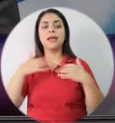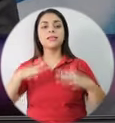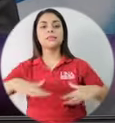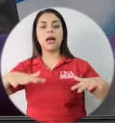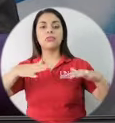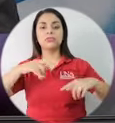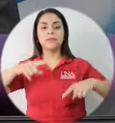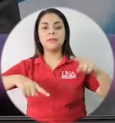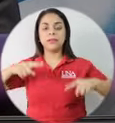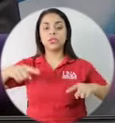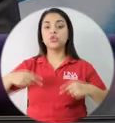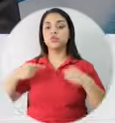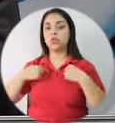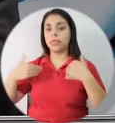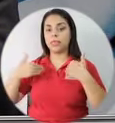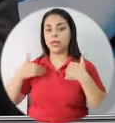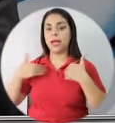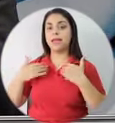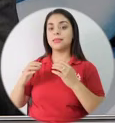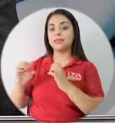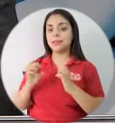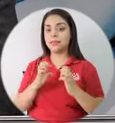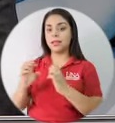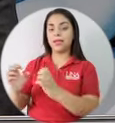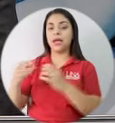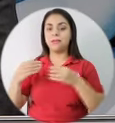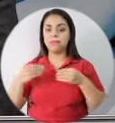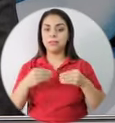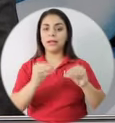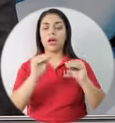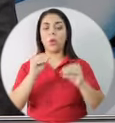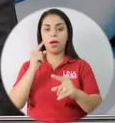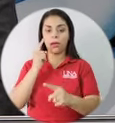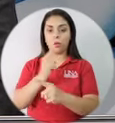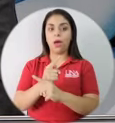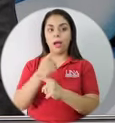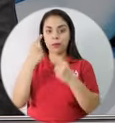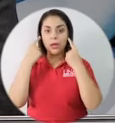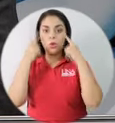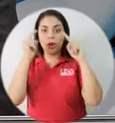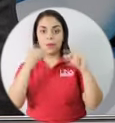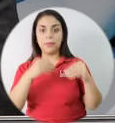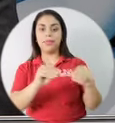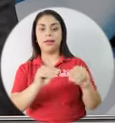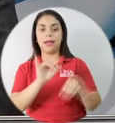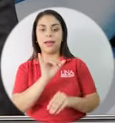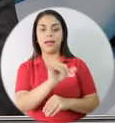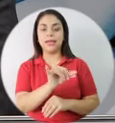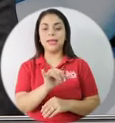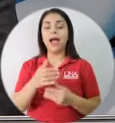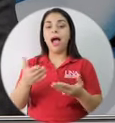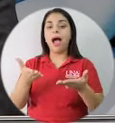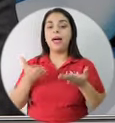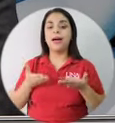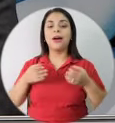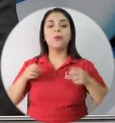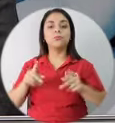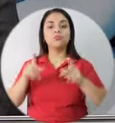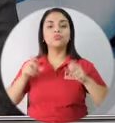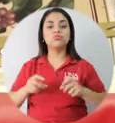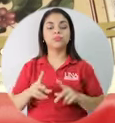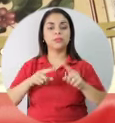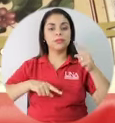que yo tenga una estrategia de mercadeo adecuada para llegar a esos mercados, me abre a mí oportunidades diversas. Y aquí hay que tomar en cuenta de